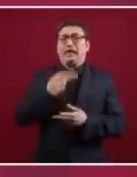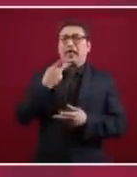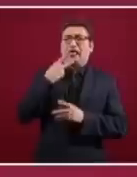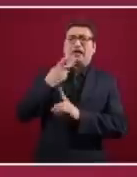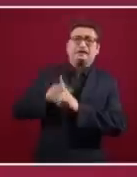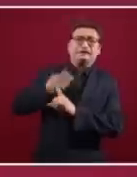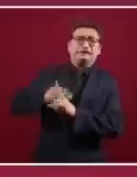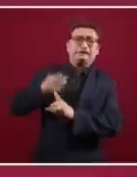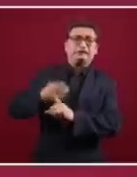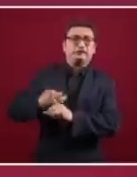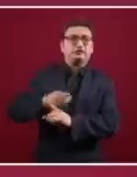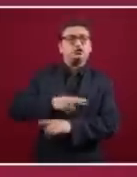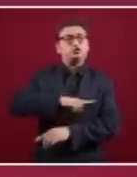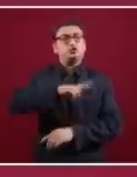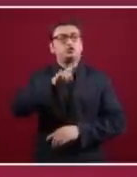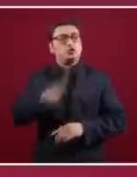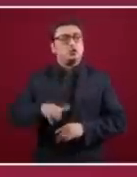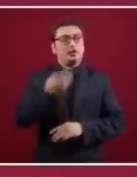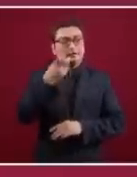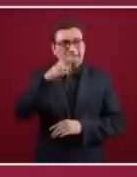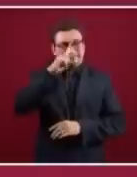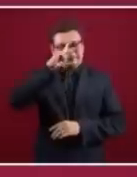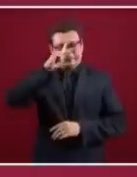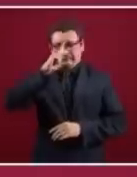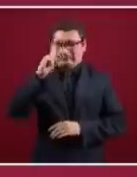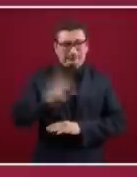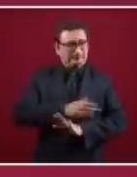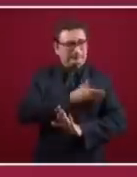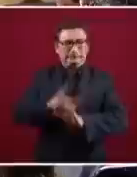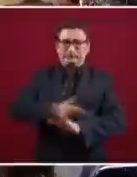por eso se ensañaron en él